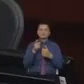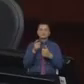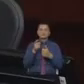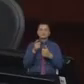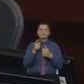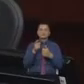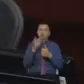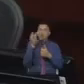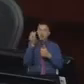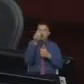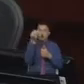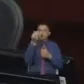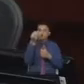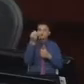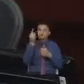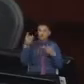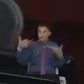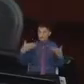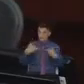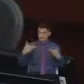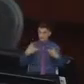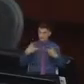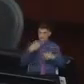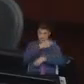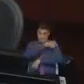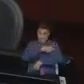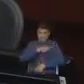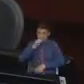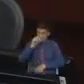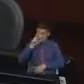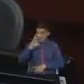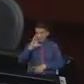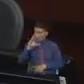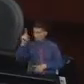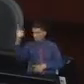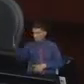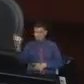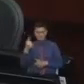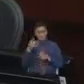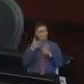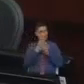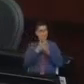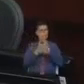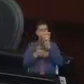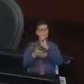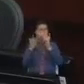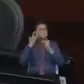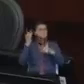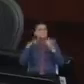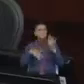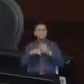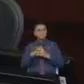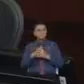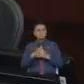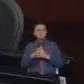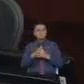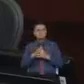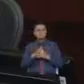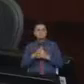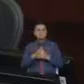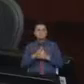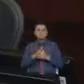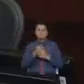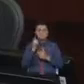ningún comisionado que fuera víctima de las FARC, esos no calificaban. Tampoco calificó